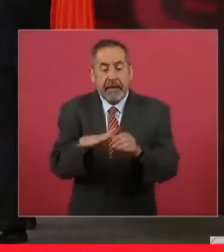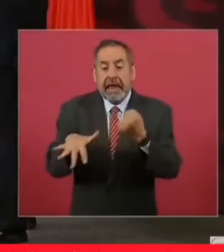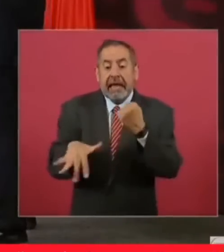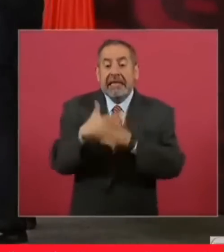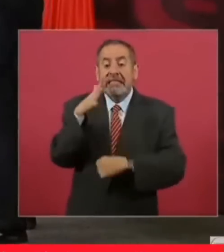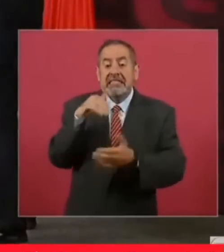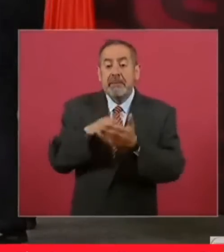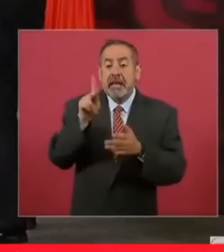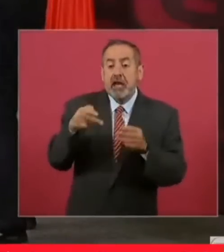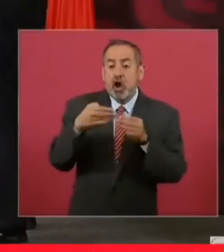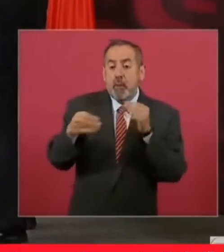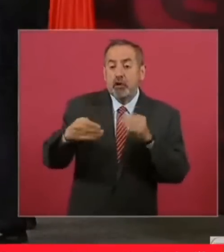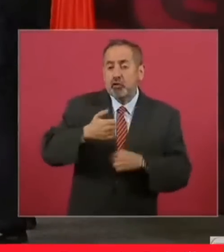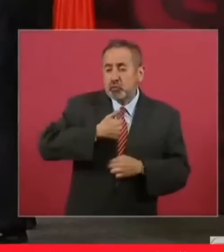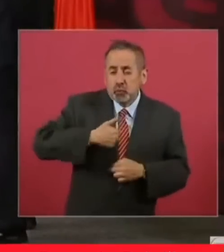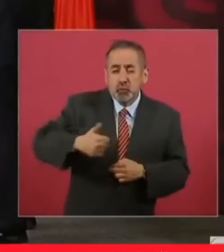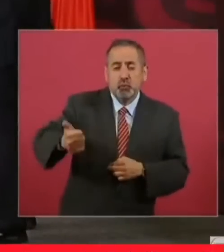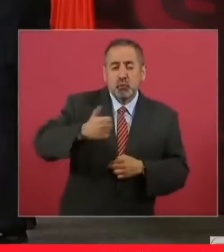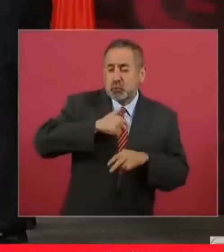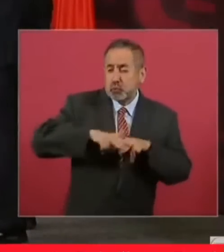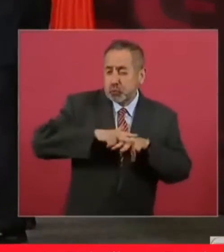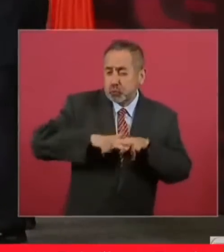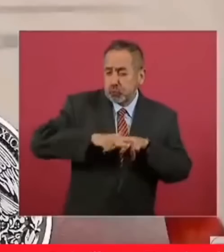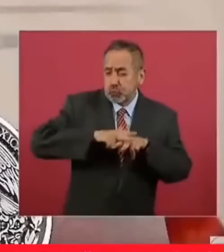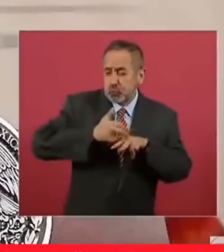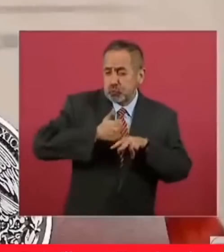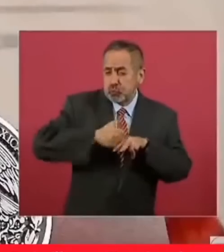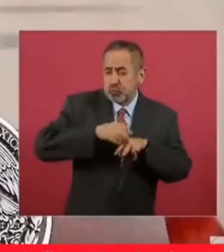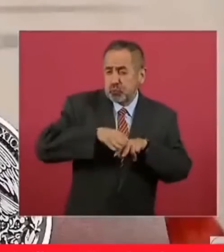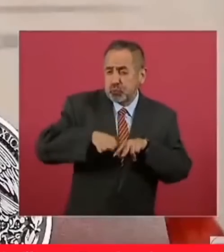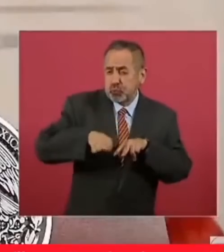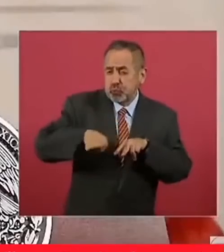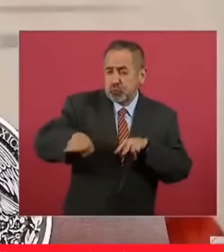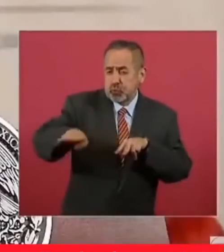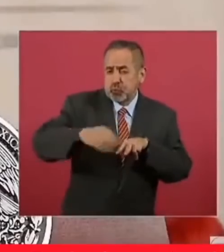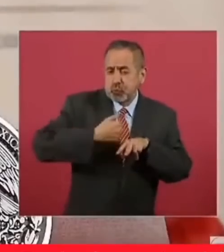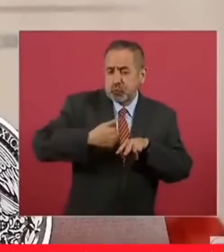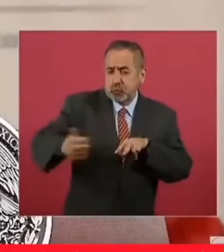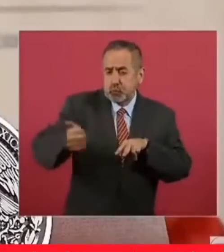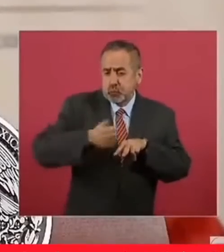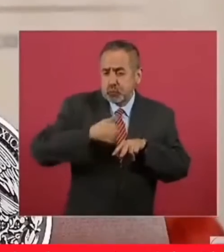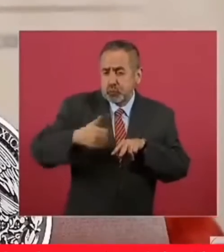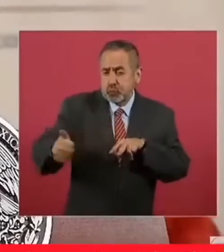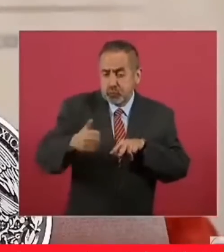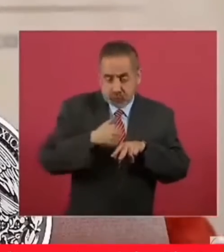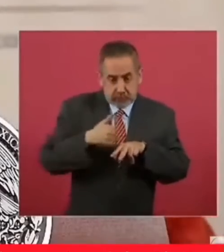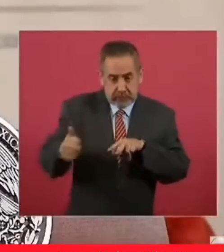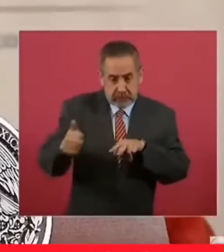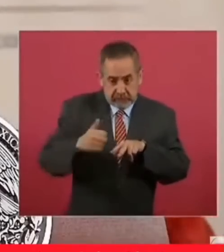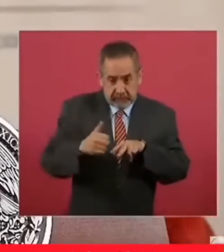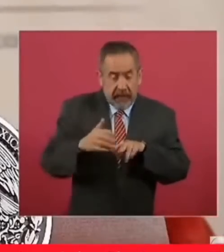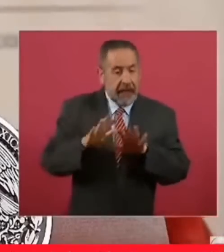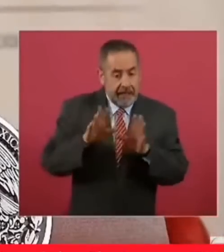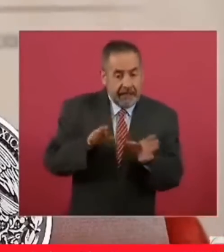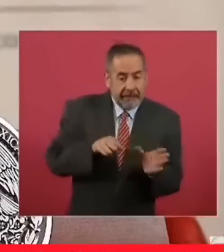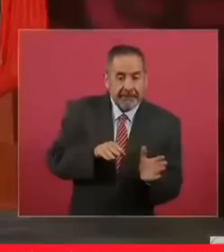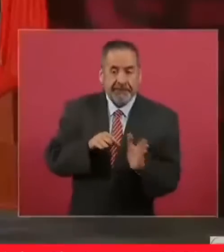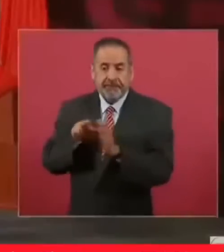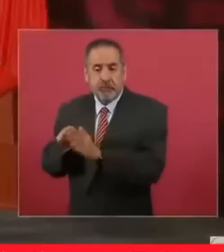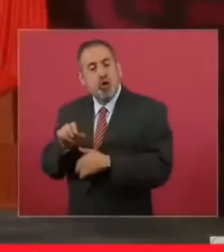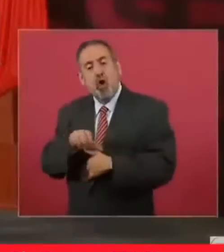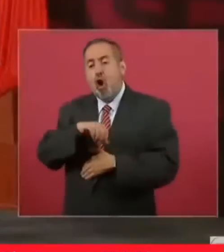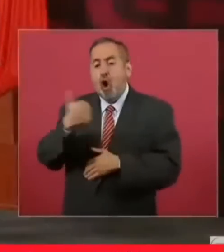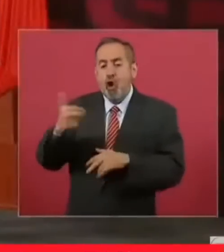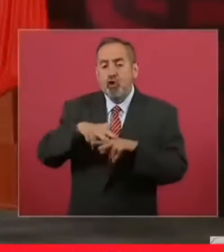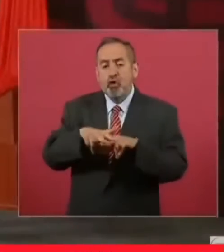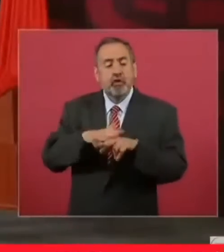15.000 kilómetros. Ya que se hacen las pruebas tipo y que se pasan todas estas pruebas, se hacen en los siguientes trenes las